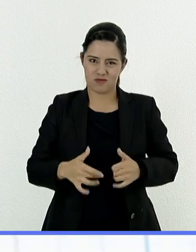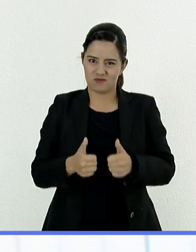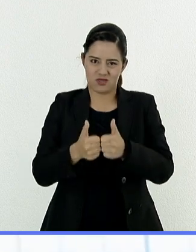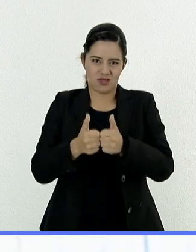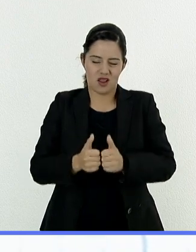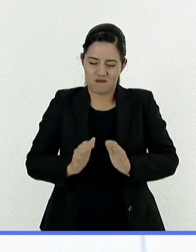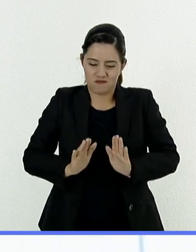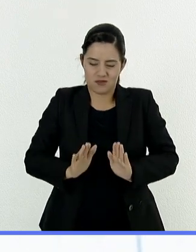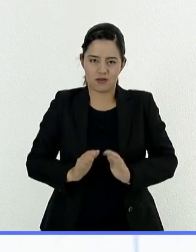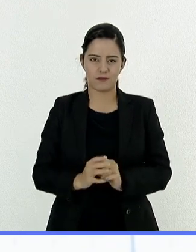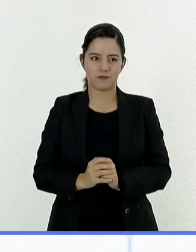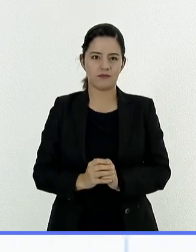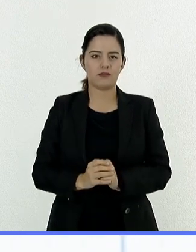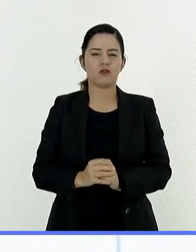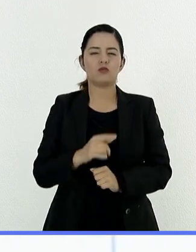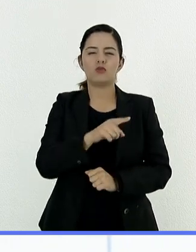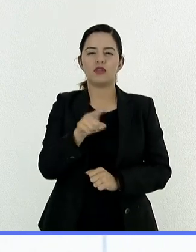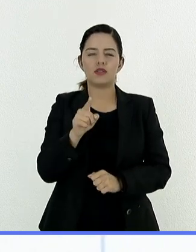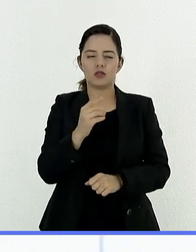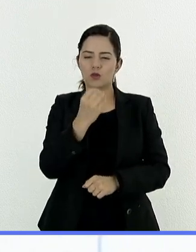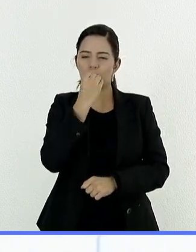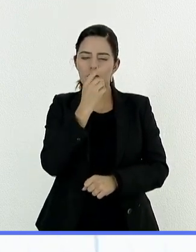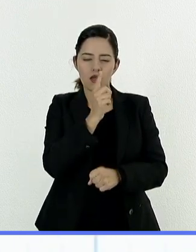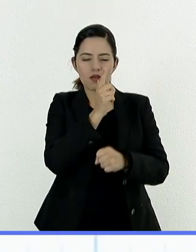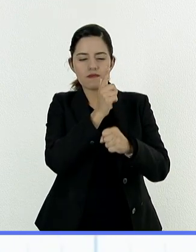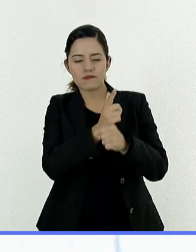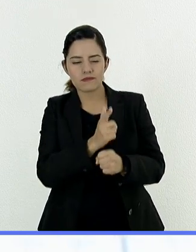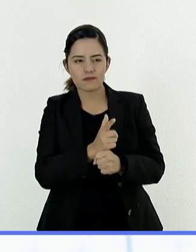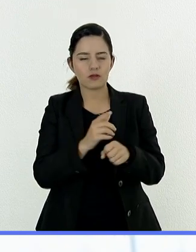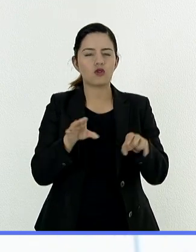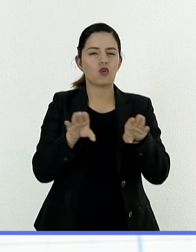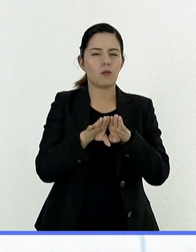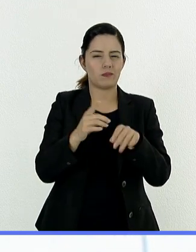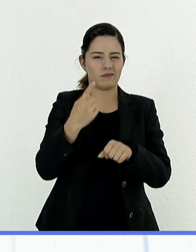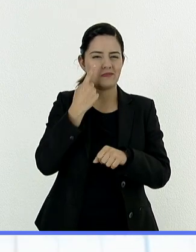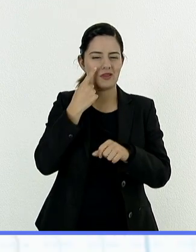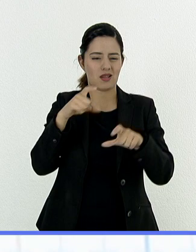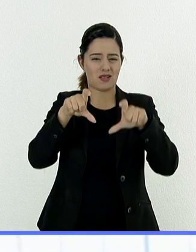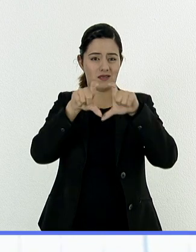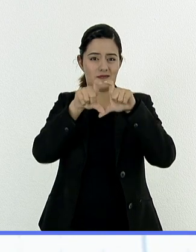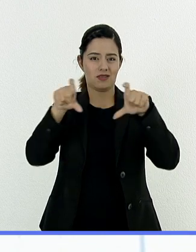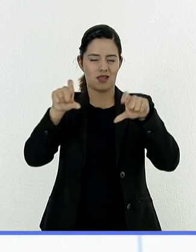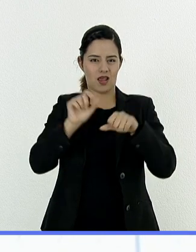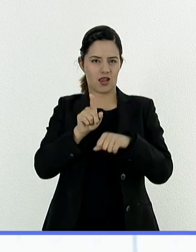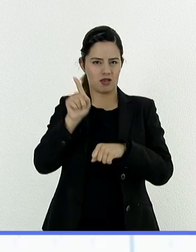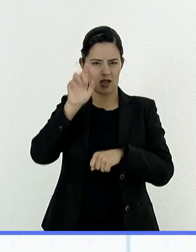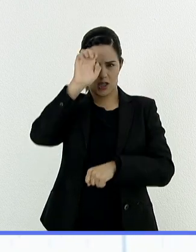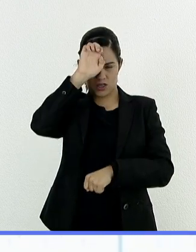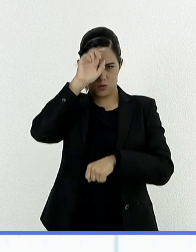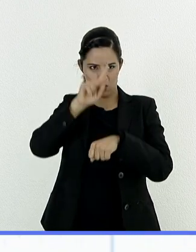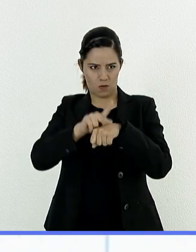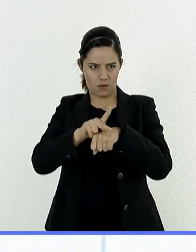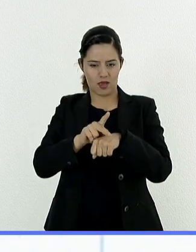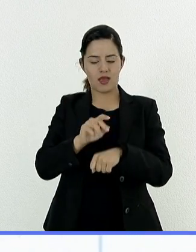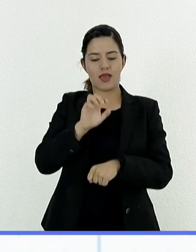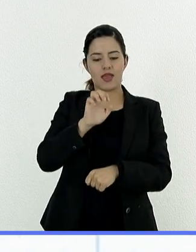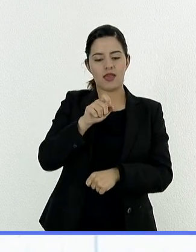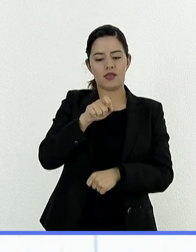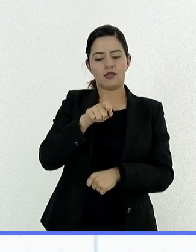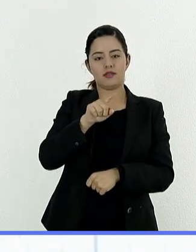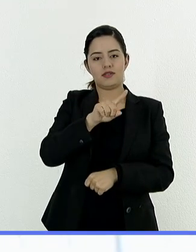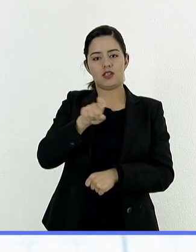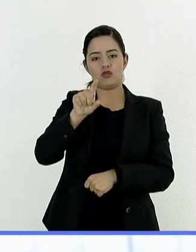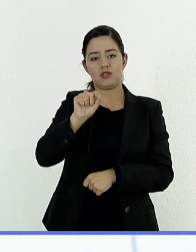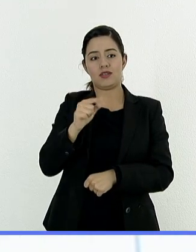identificar los alimentos que tienen dióxido de titanio en las etiquetas de los productos europeos aparece como e171